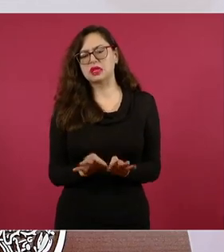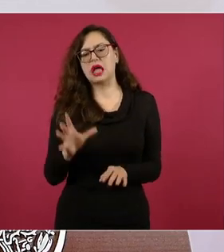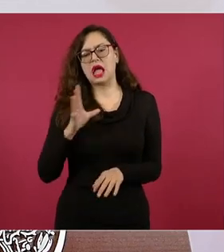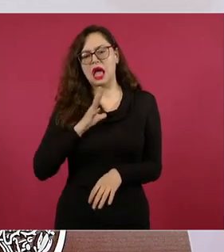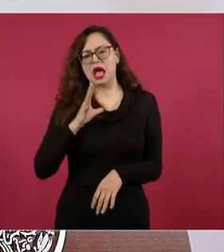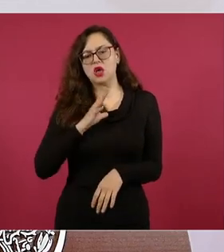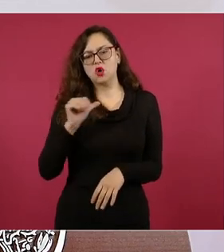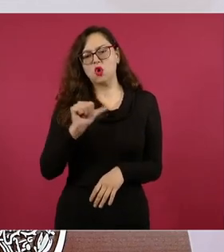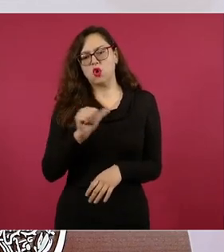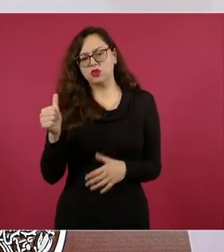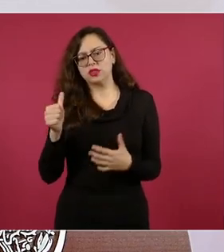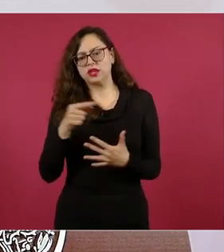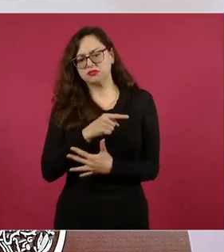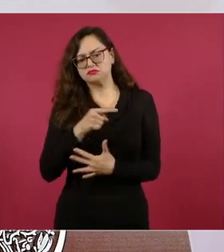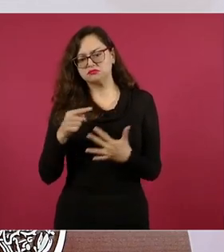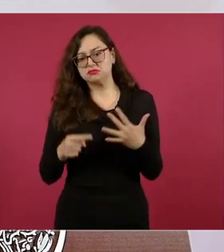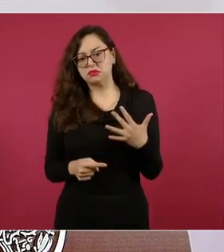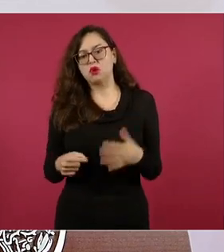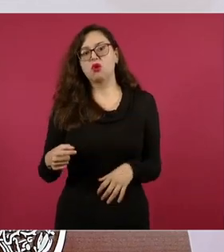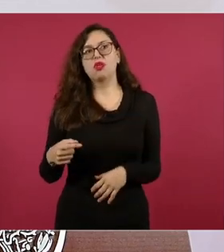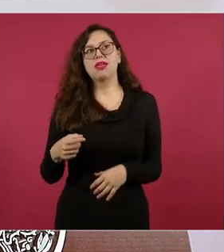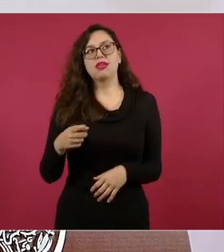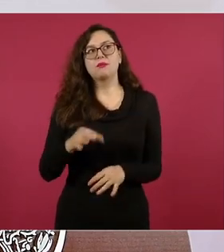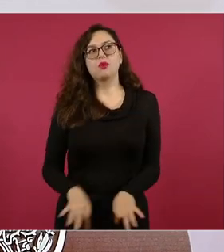actuar de manera consecuente.